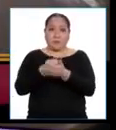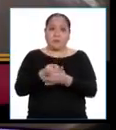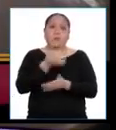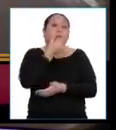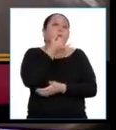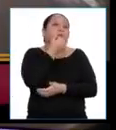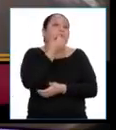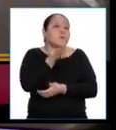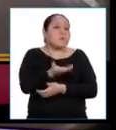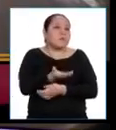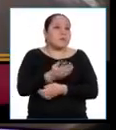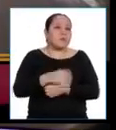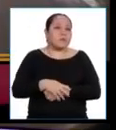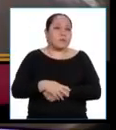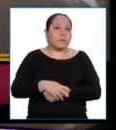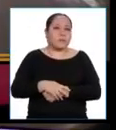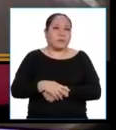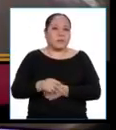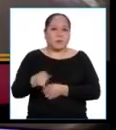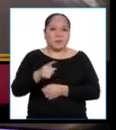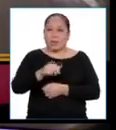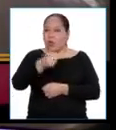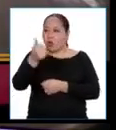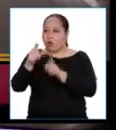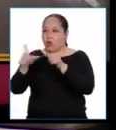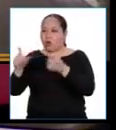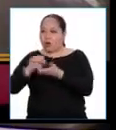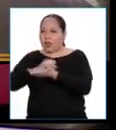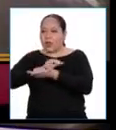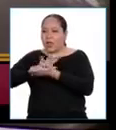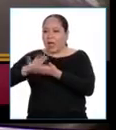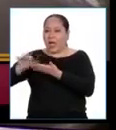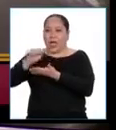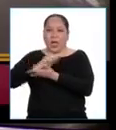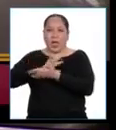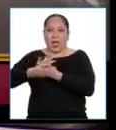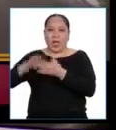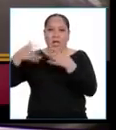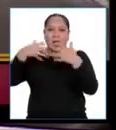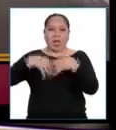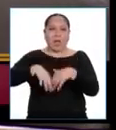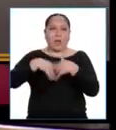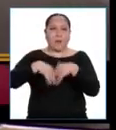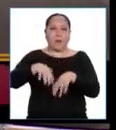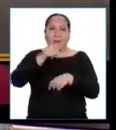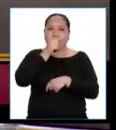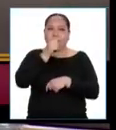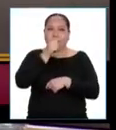pasaba? La hacían gratuita a las empresas privadas